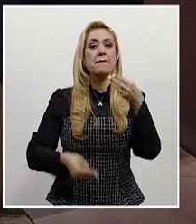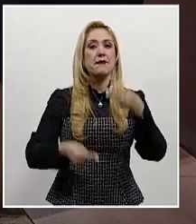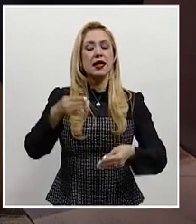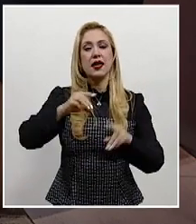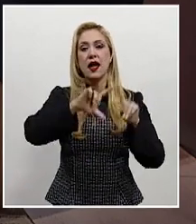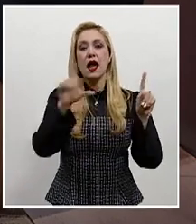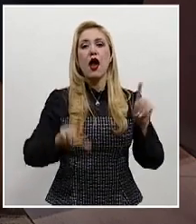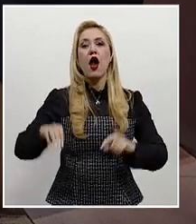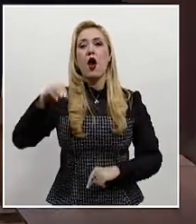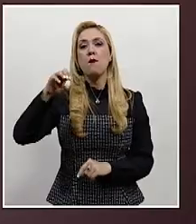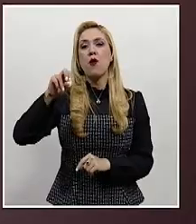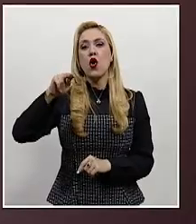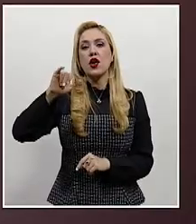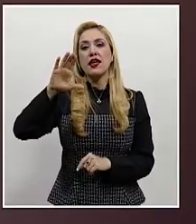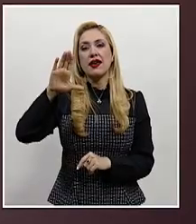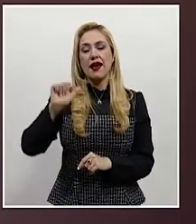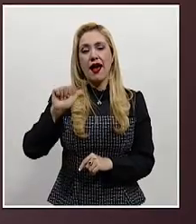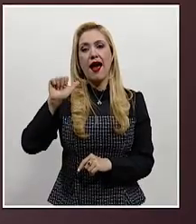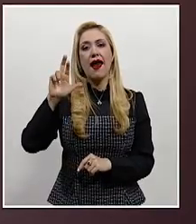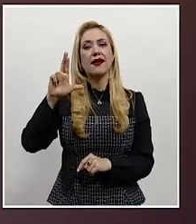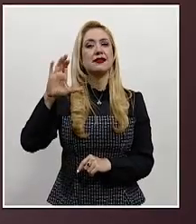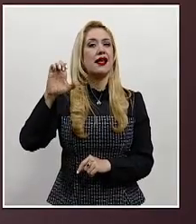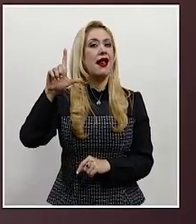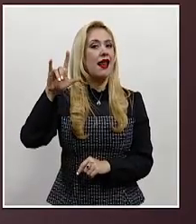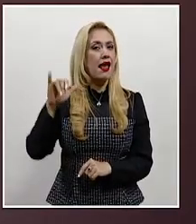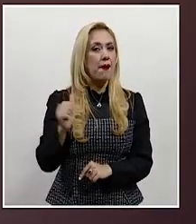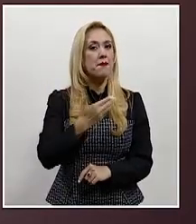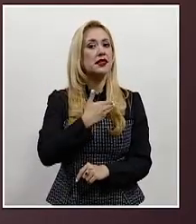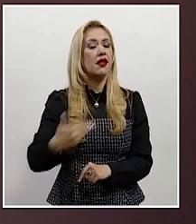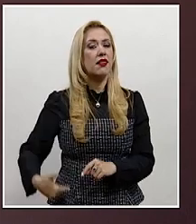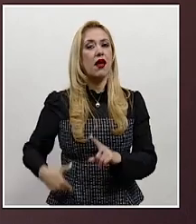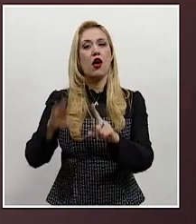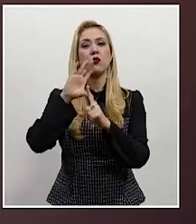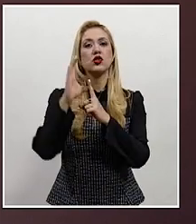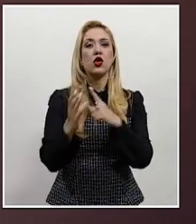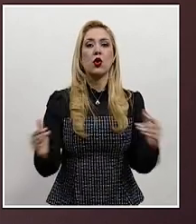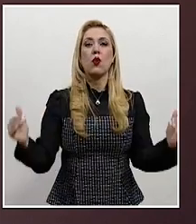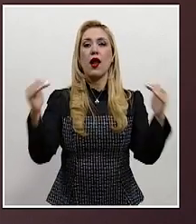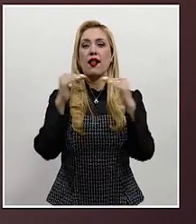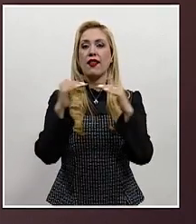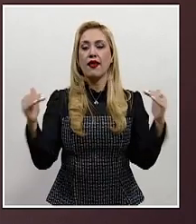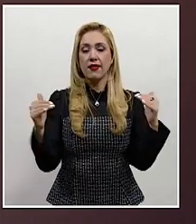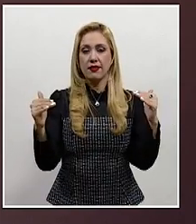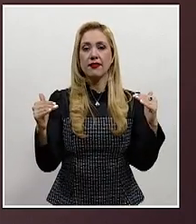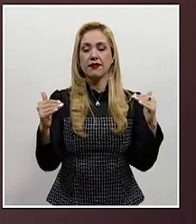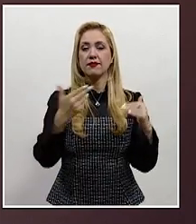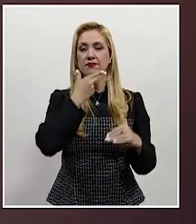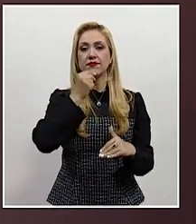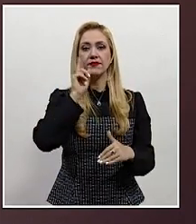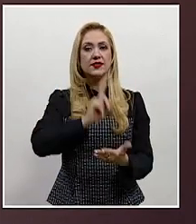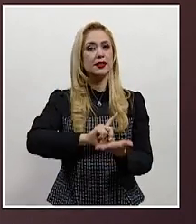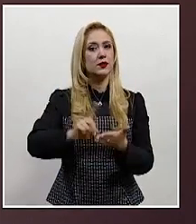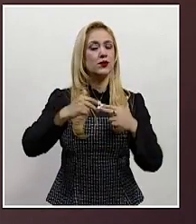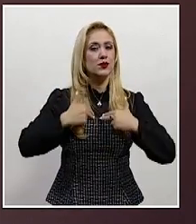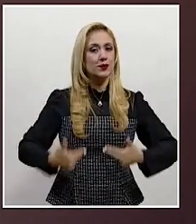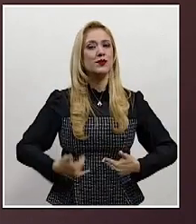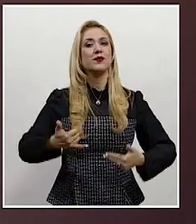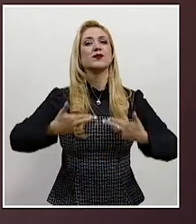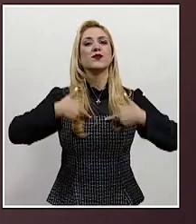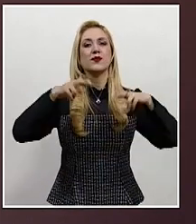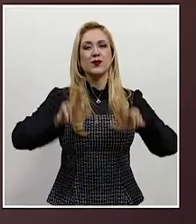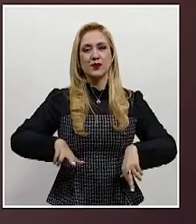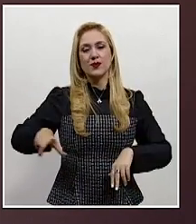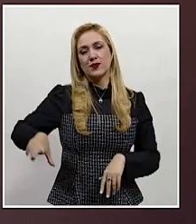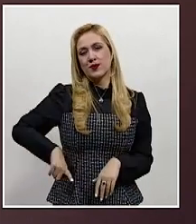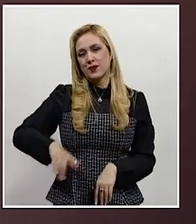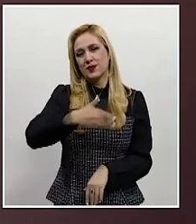federal Mónica Arcelia Huicho González, presidenta de la Comisión de Igualdad de y Derechos Humanos y representante del Gobierno Federal de